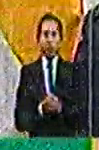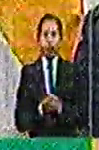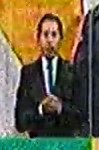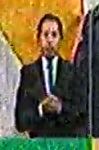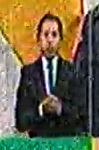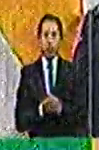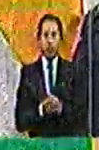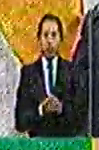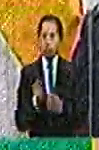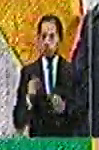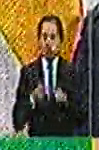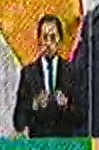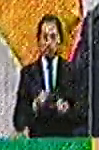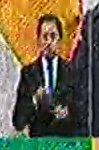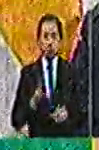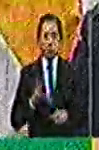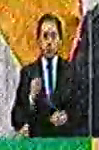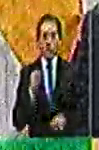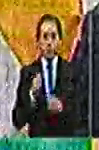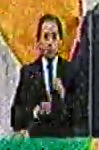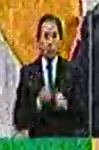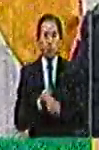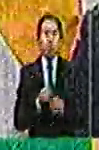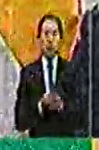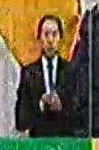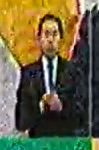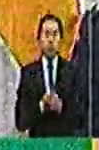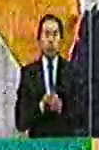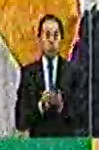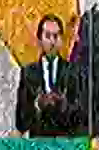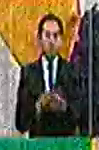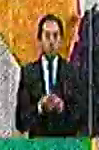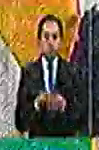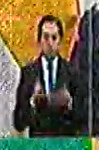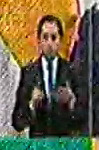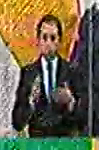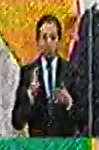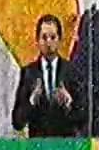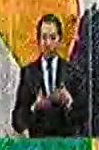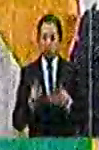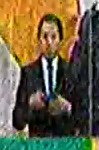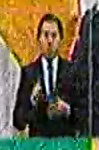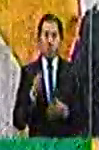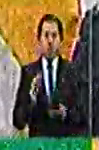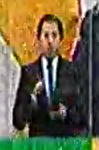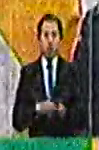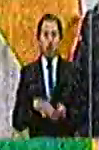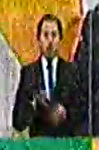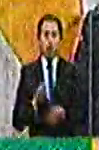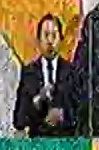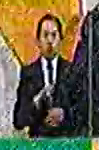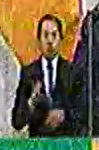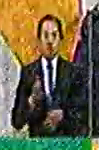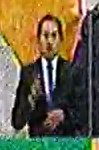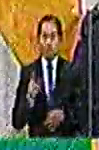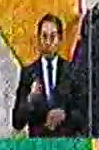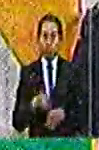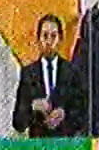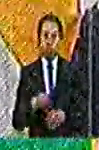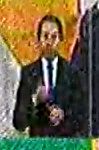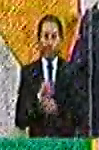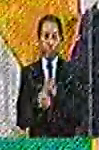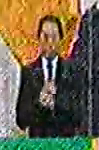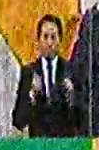aún tenía 30 años. Y ya en diciembre de 1825 el mariscal